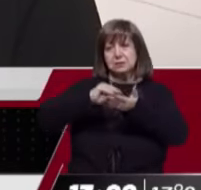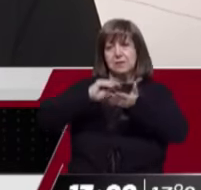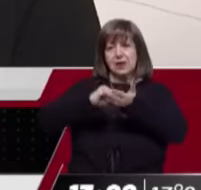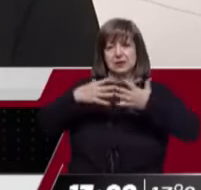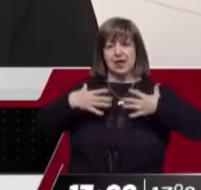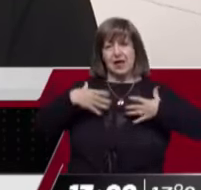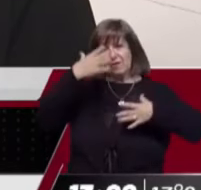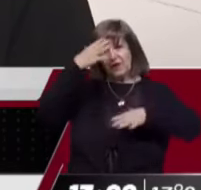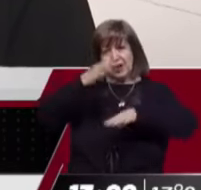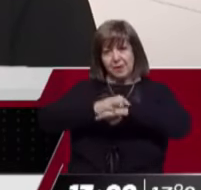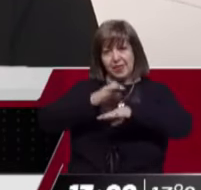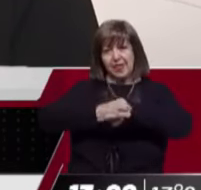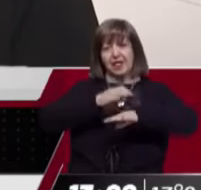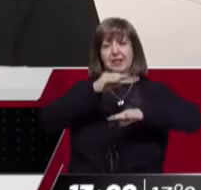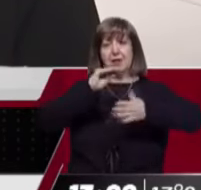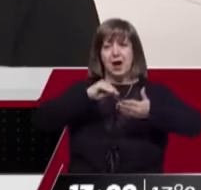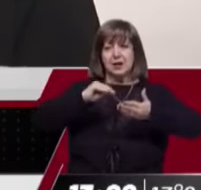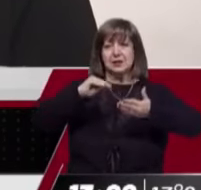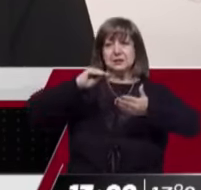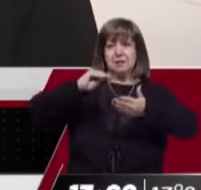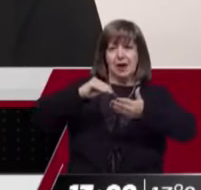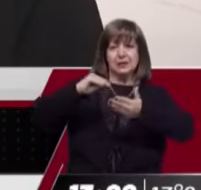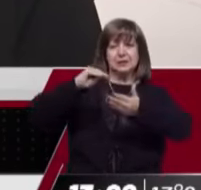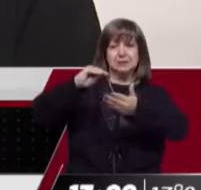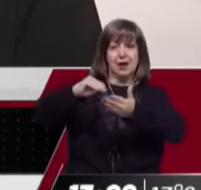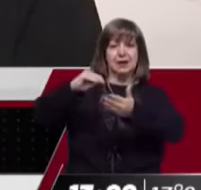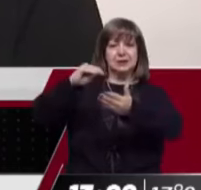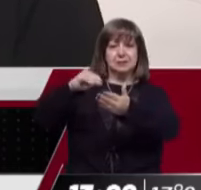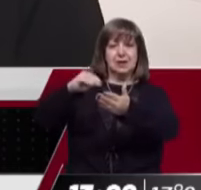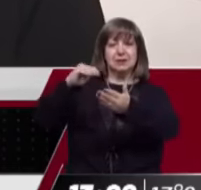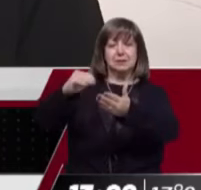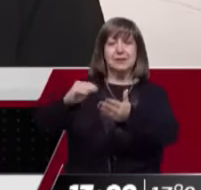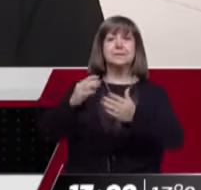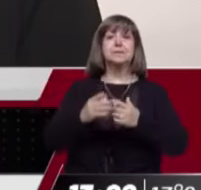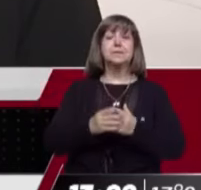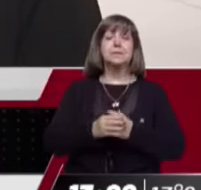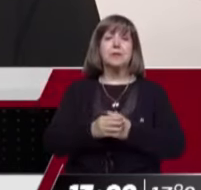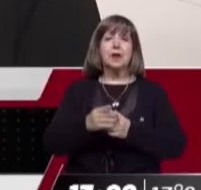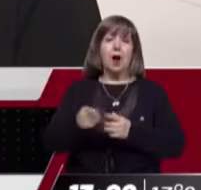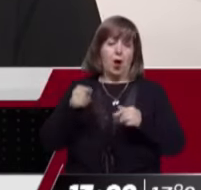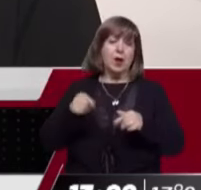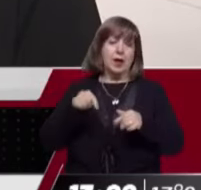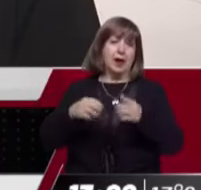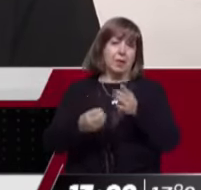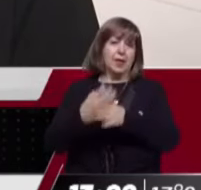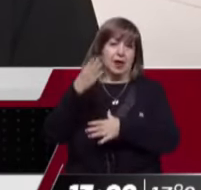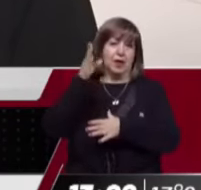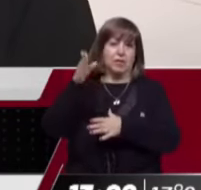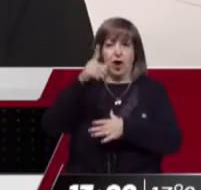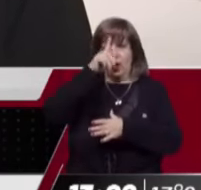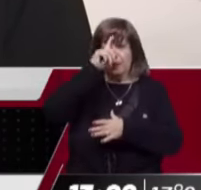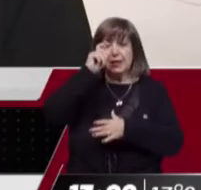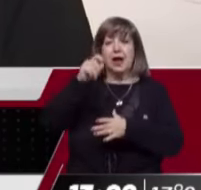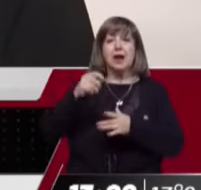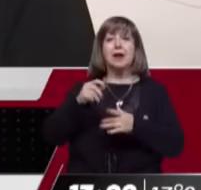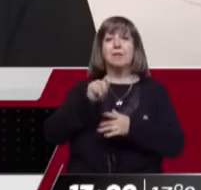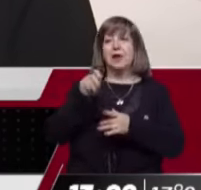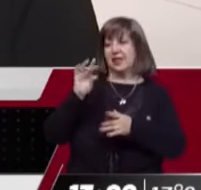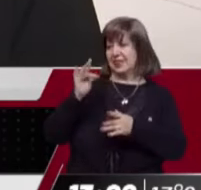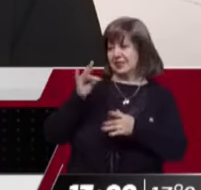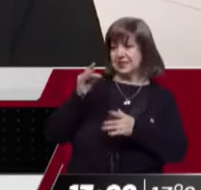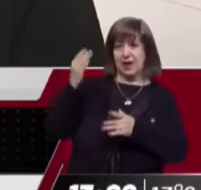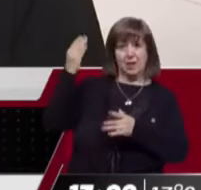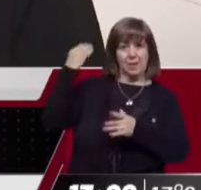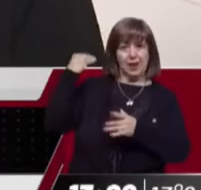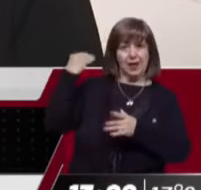agravado su situación por estar en un complejo penitenciario, sino que ya viene en esa situación. Motivo por el cual, a partir del mes de diciembre, recién